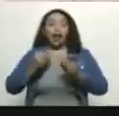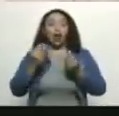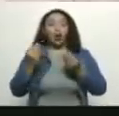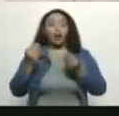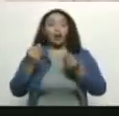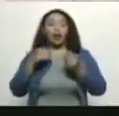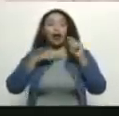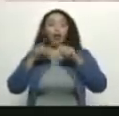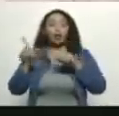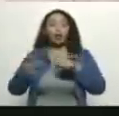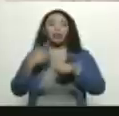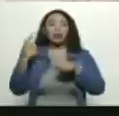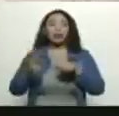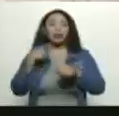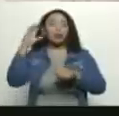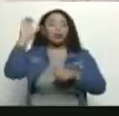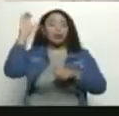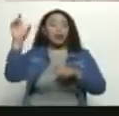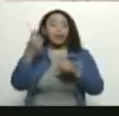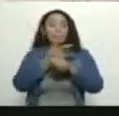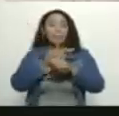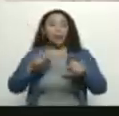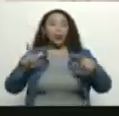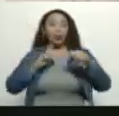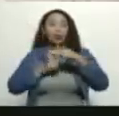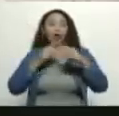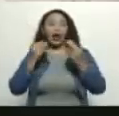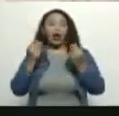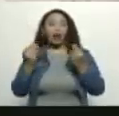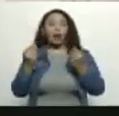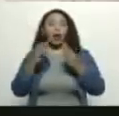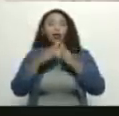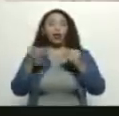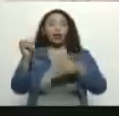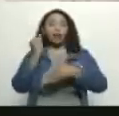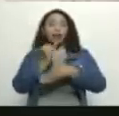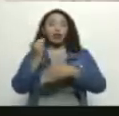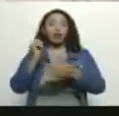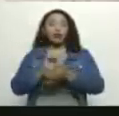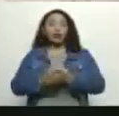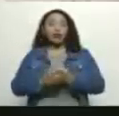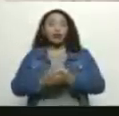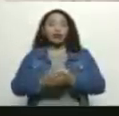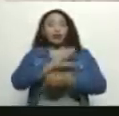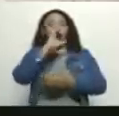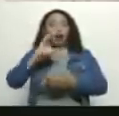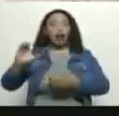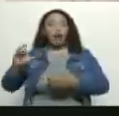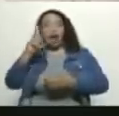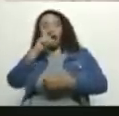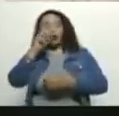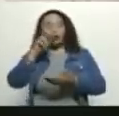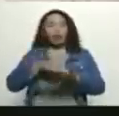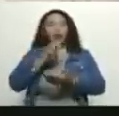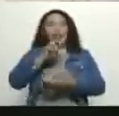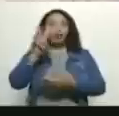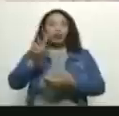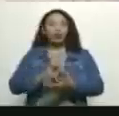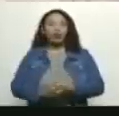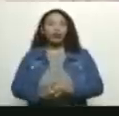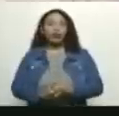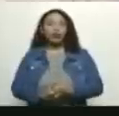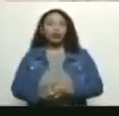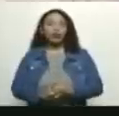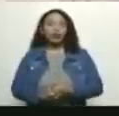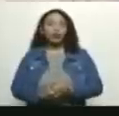Somos el principal país en crecimiento económico en toda Iberoamérica y el Caribe en el año 2022, y con